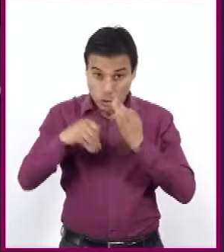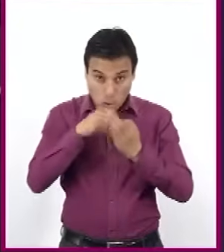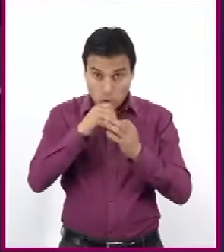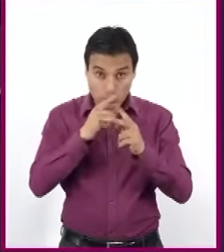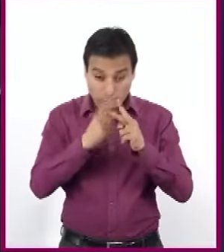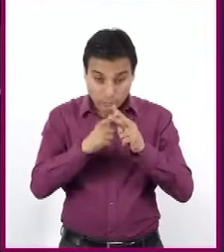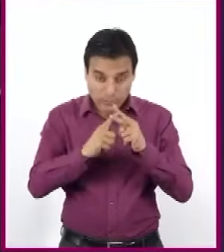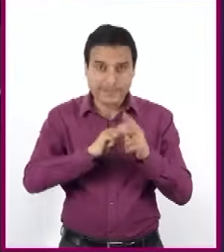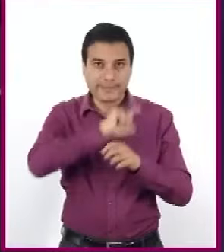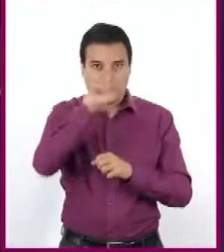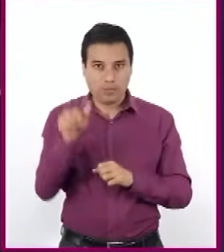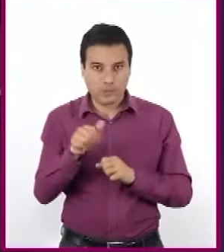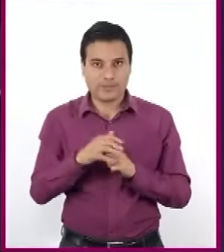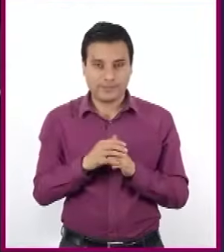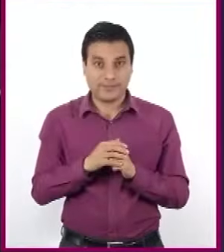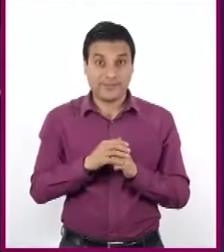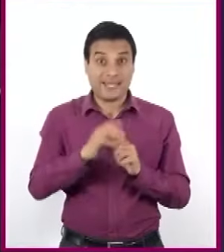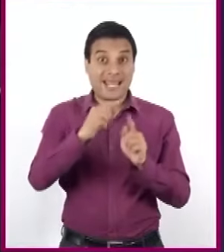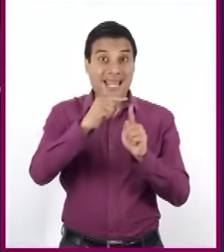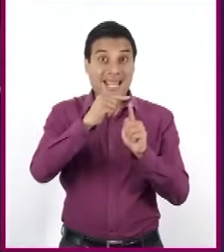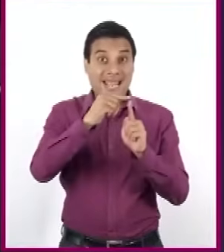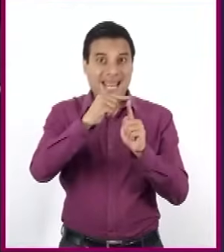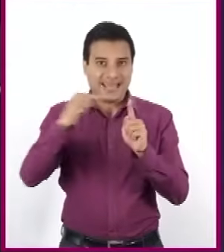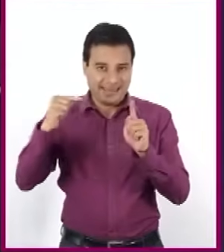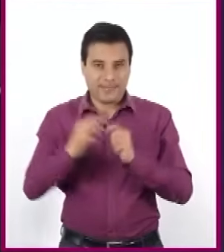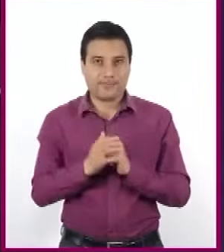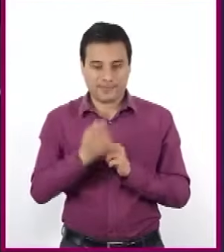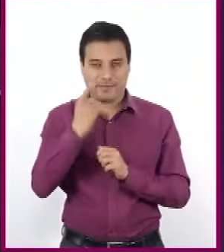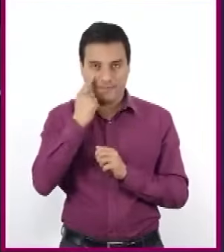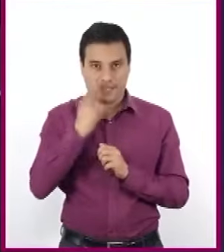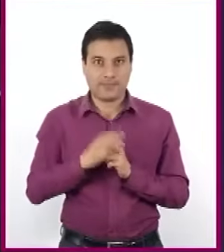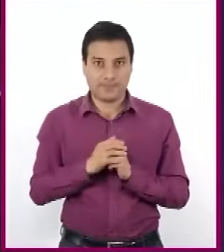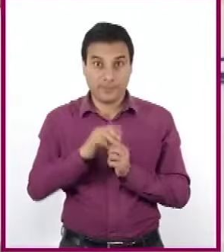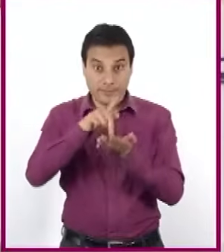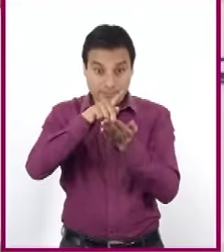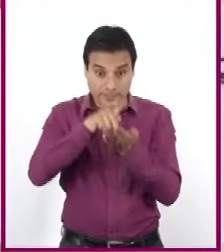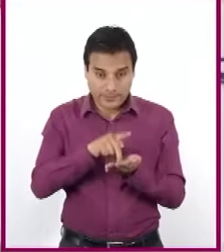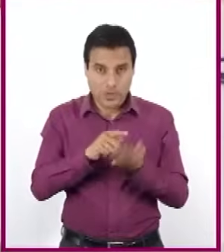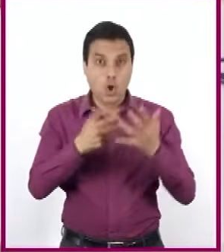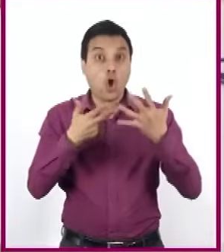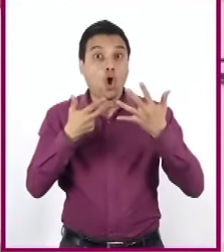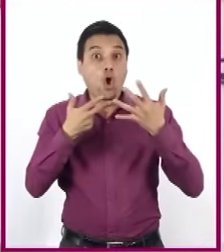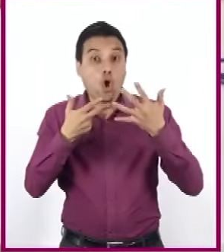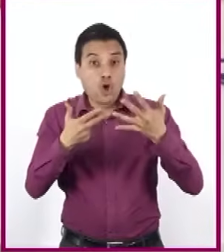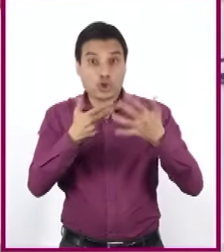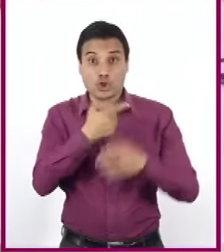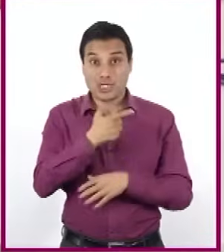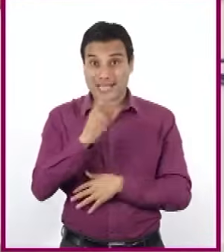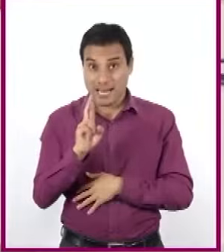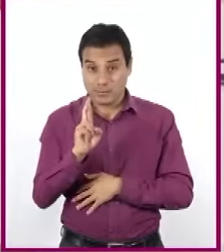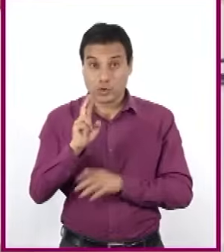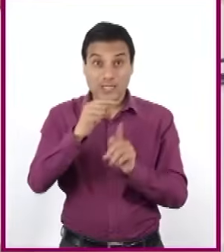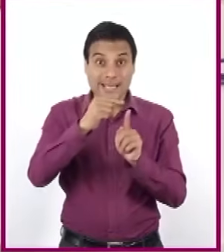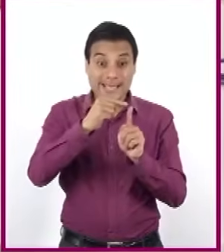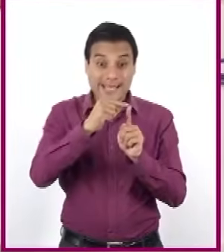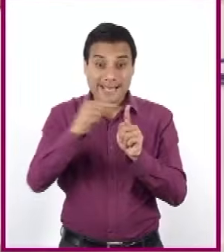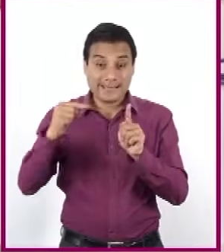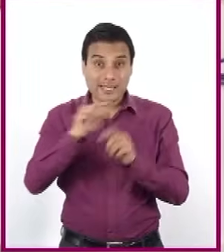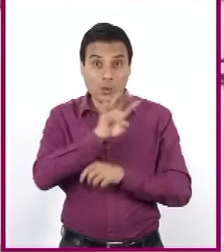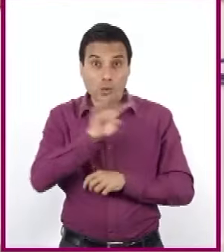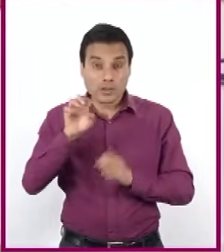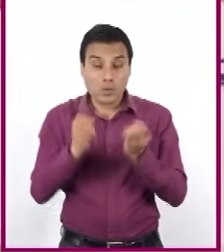En este caso, 8 gramos entre los 400 granos de arroz nos da un total